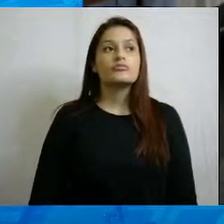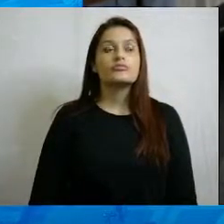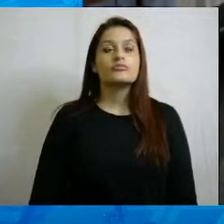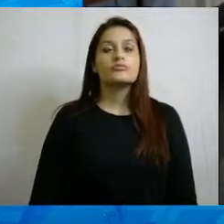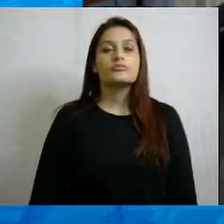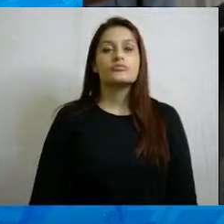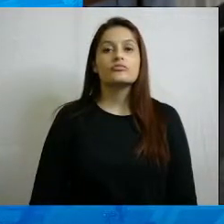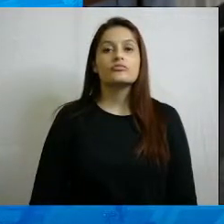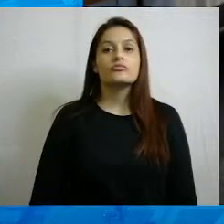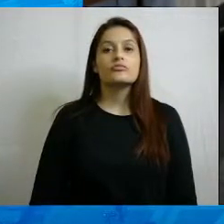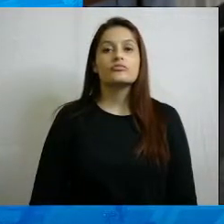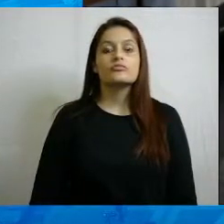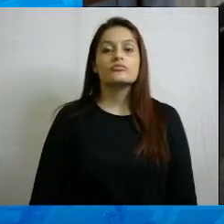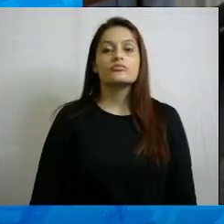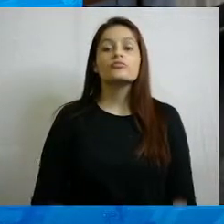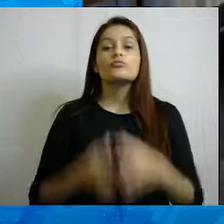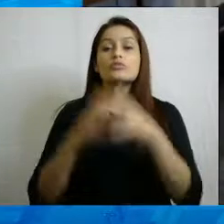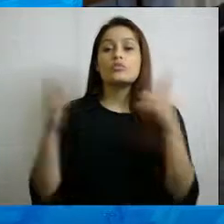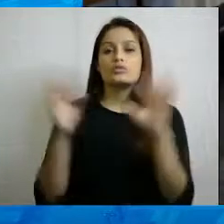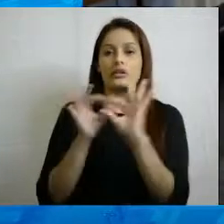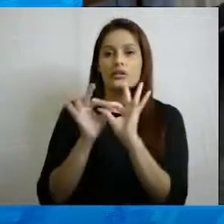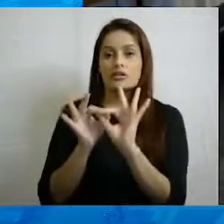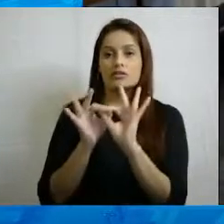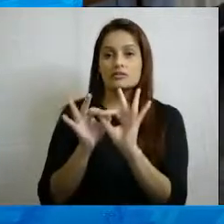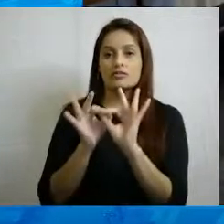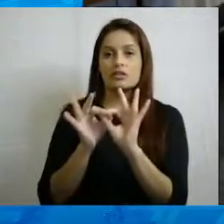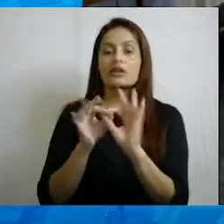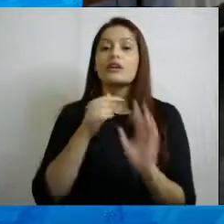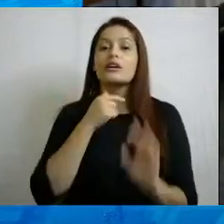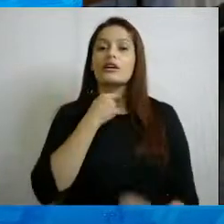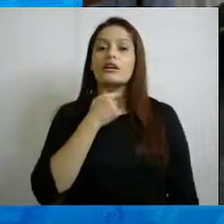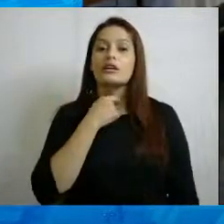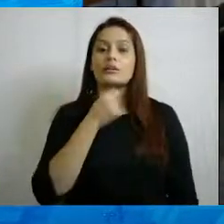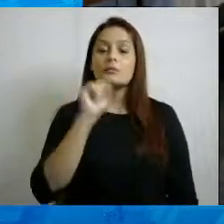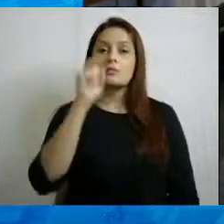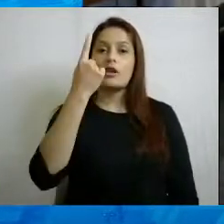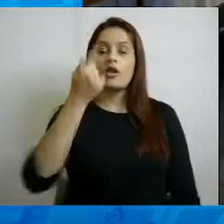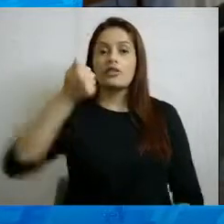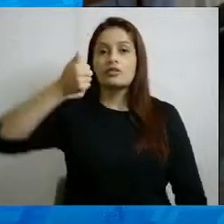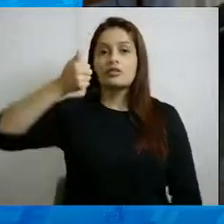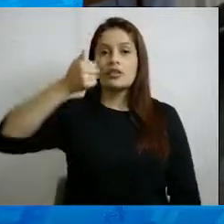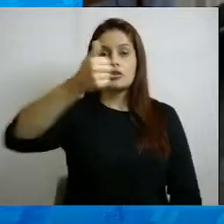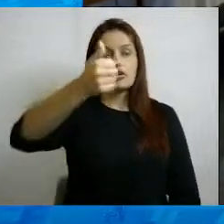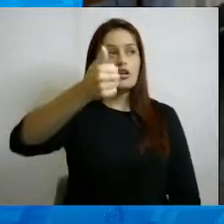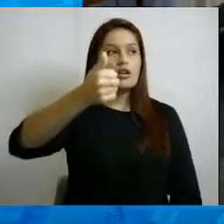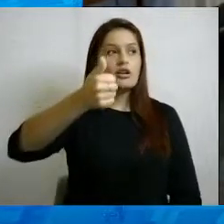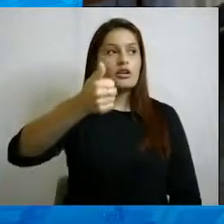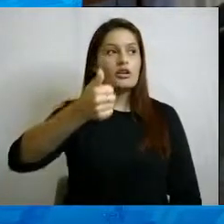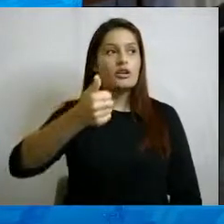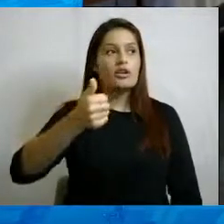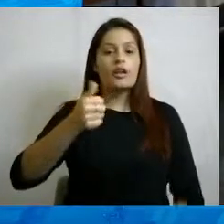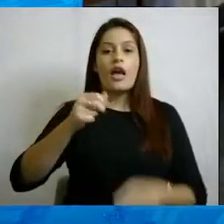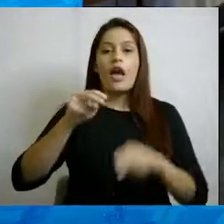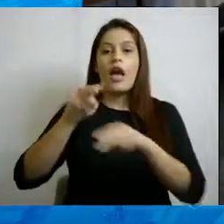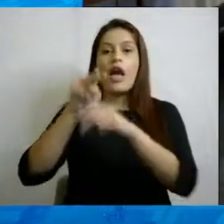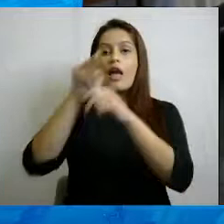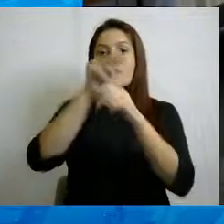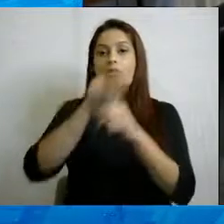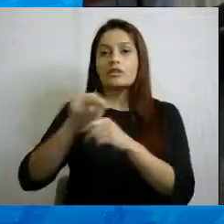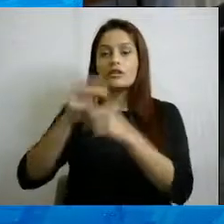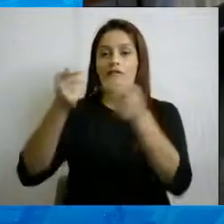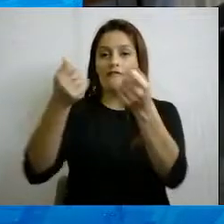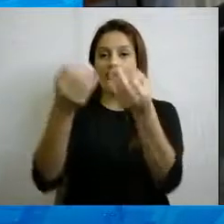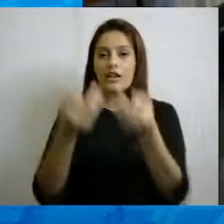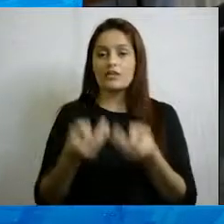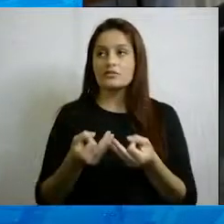Gracias. Muchas gracias. Quisiera dar la palabra a la directora de Administración y Finanzas y también